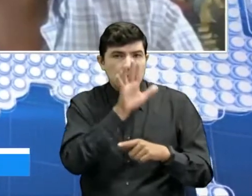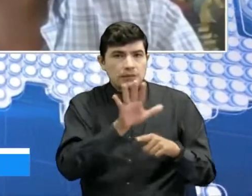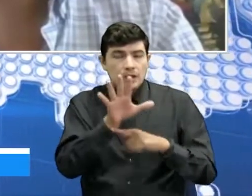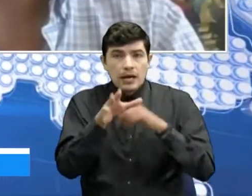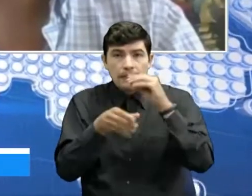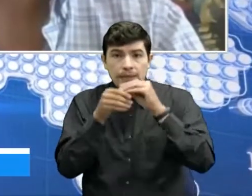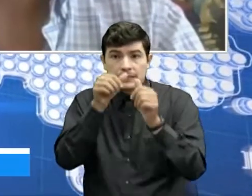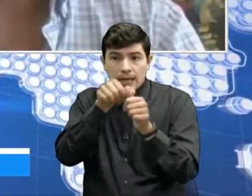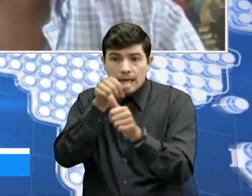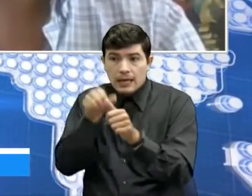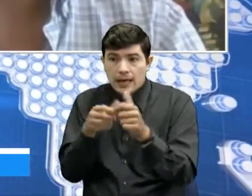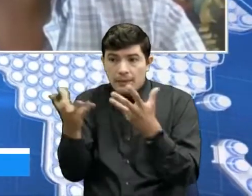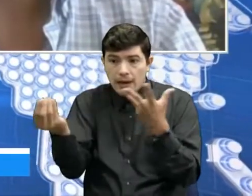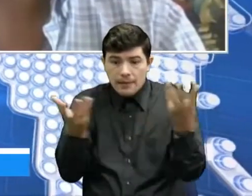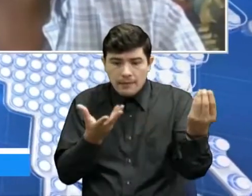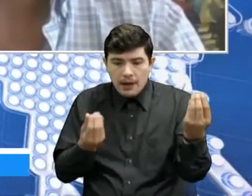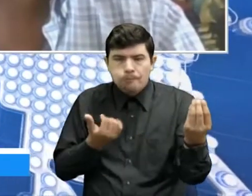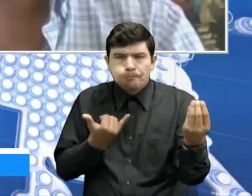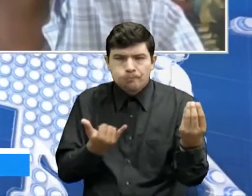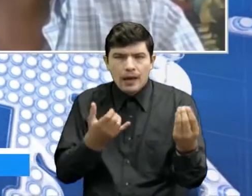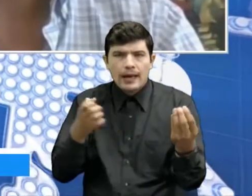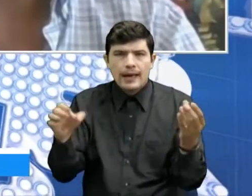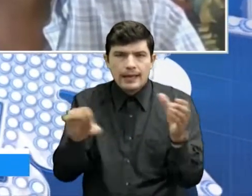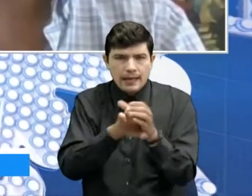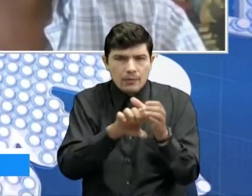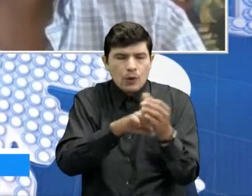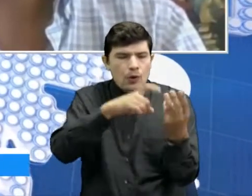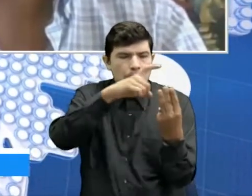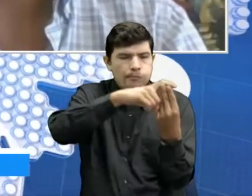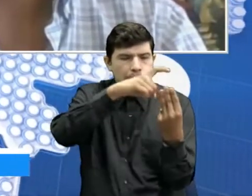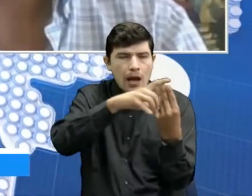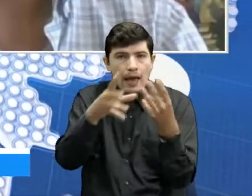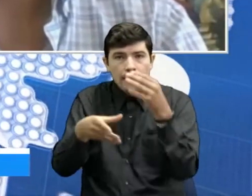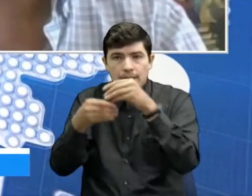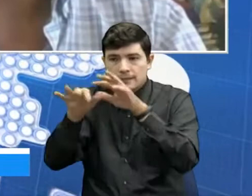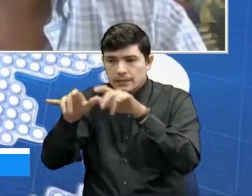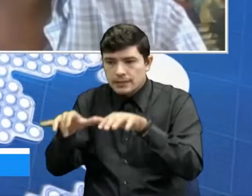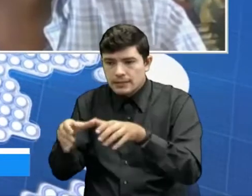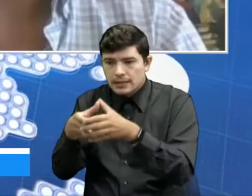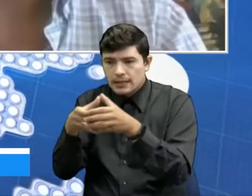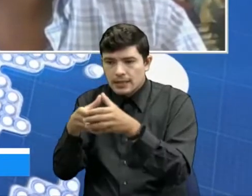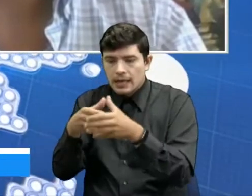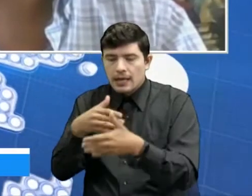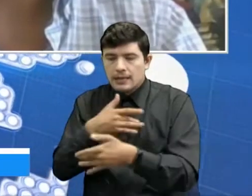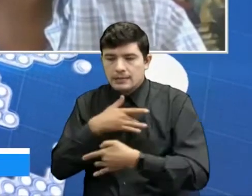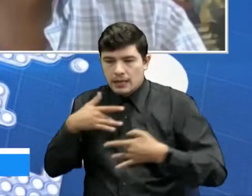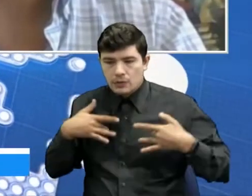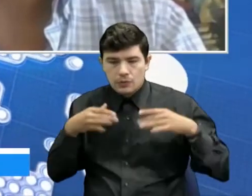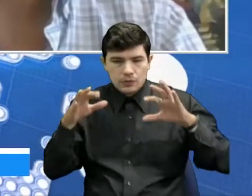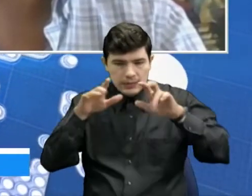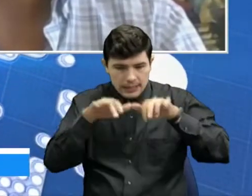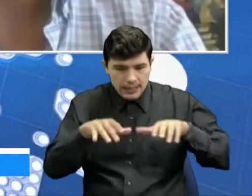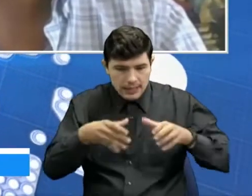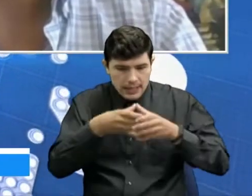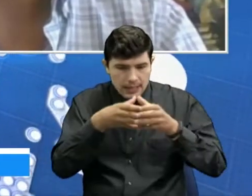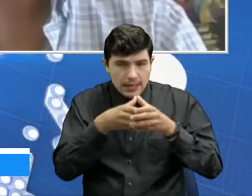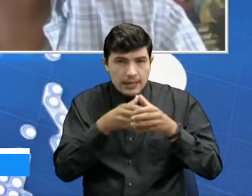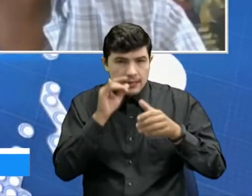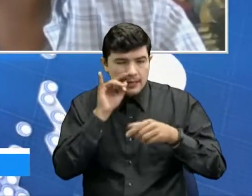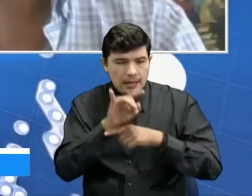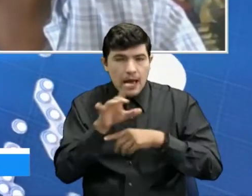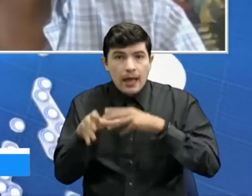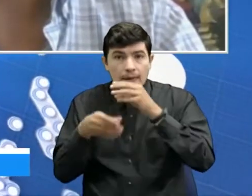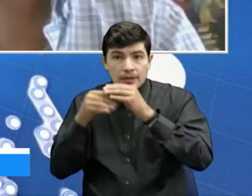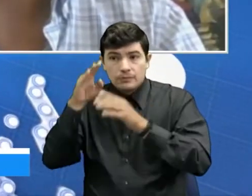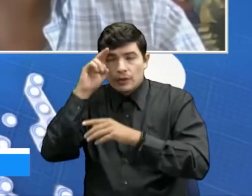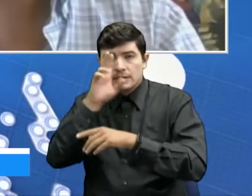cada caravana está compuesta también por un equipo de tránsito, también de la Secretaría de Salud y la Secretaría del Interior. Hay inspectores de policía también para atender